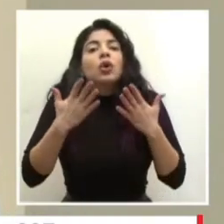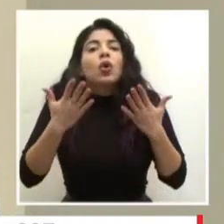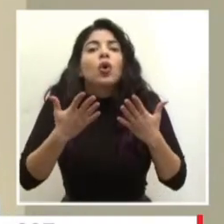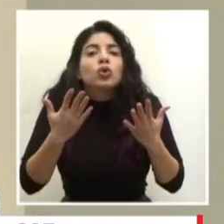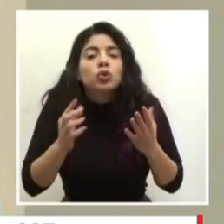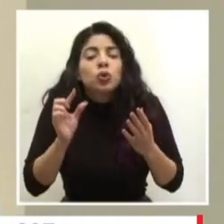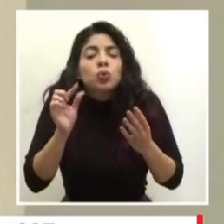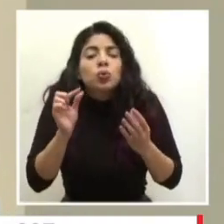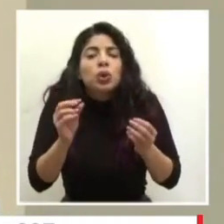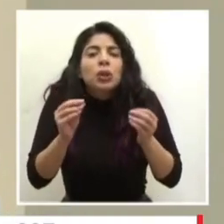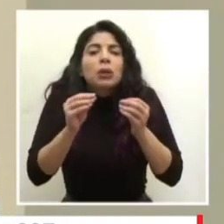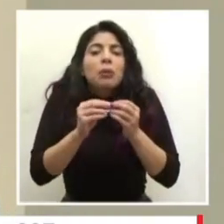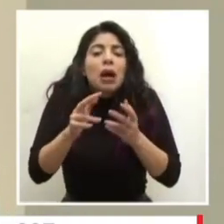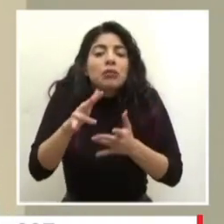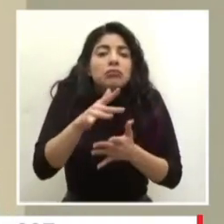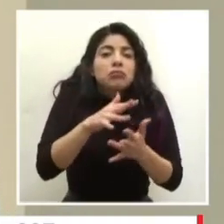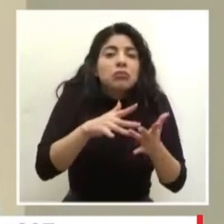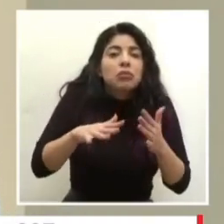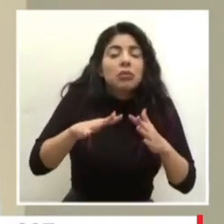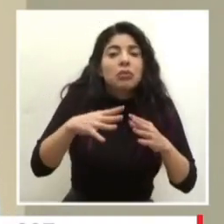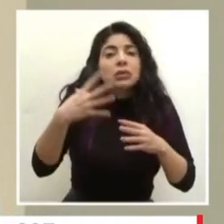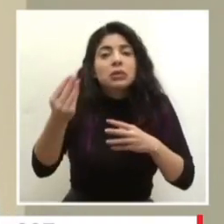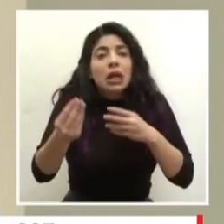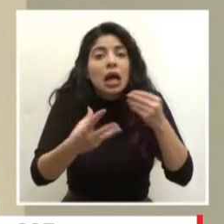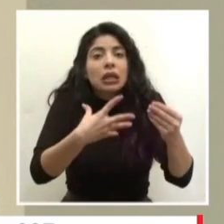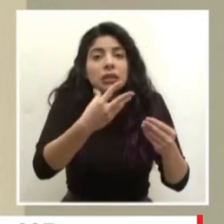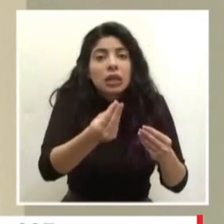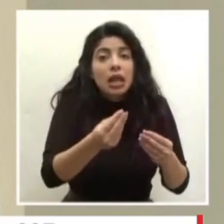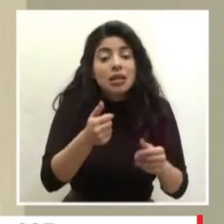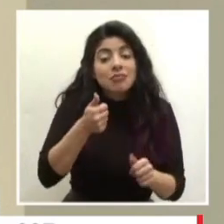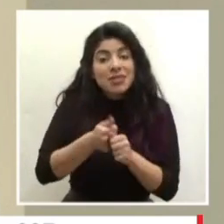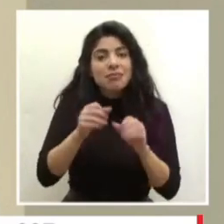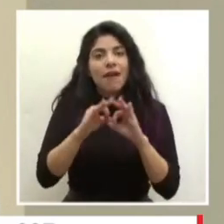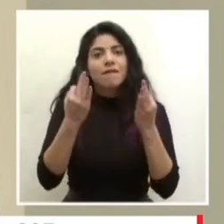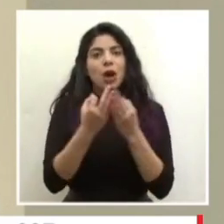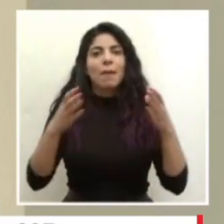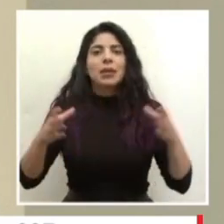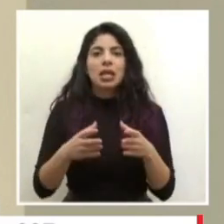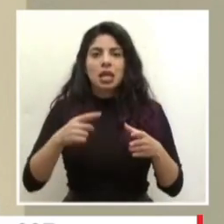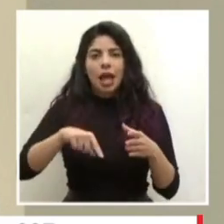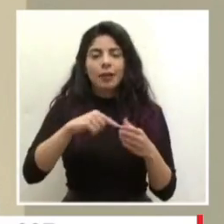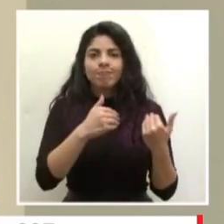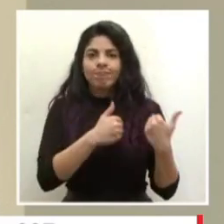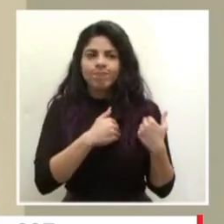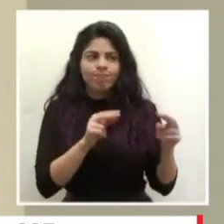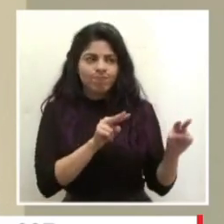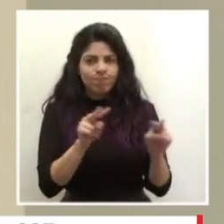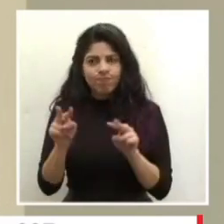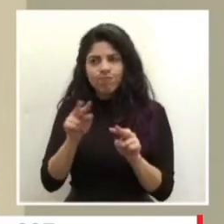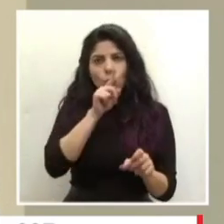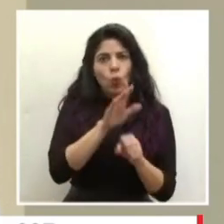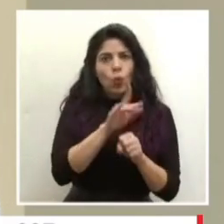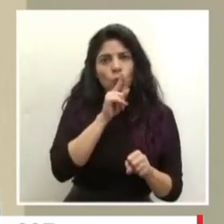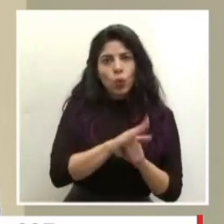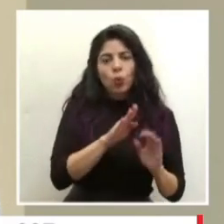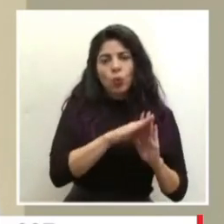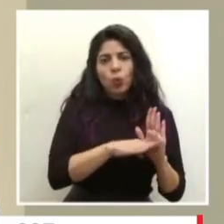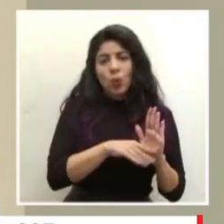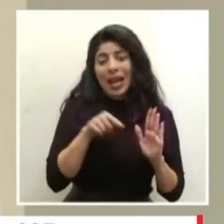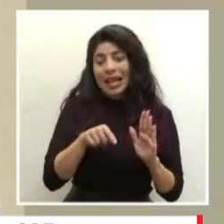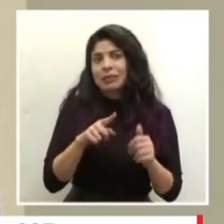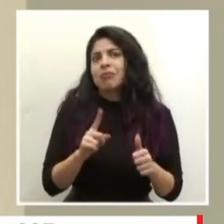de esta pandemia, que sean los mismos encargados de familia los que estén verificando que se cumplan los protocolos, empezando por esa parte